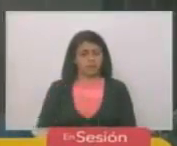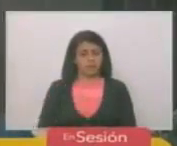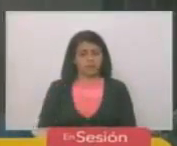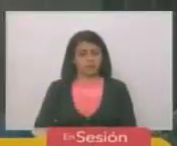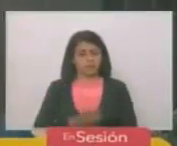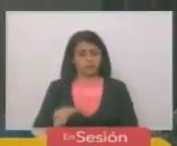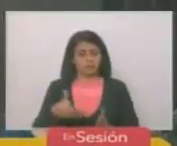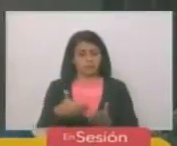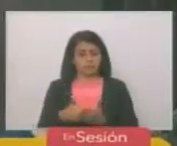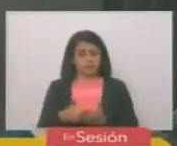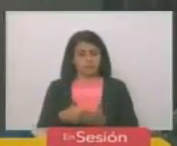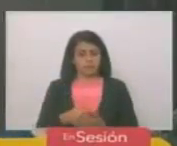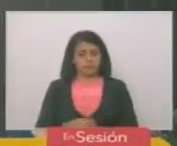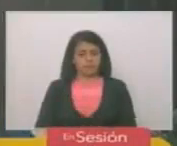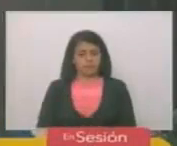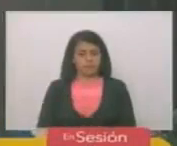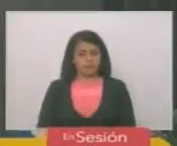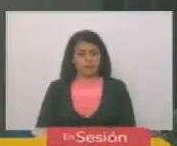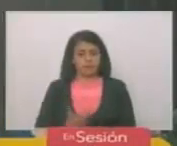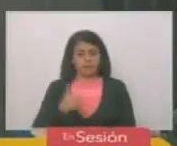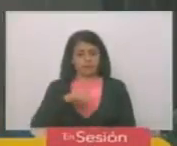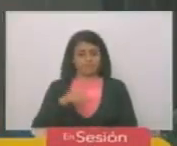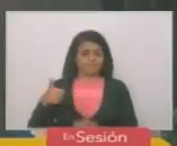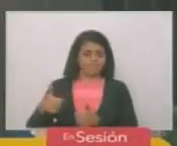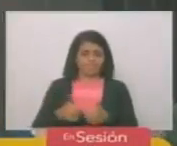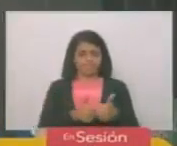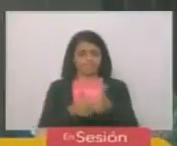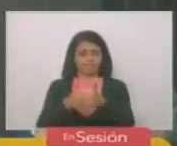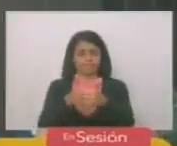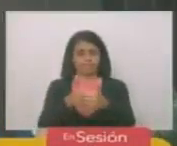sobre todo por aquellos que nos persiguen